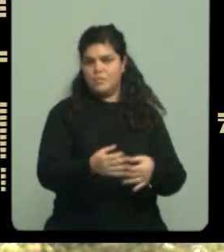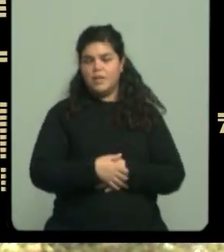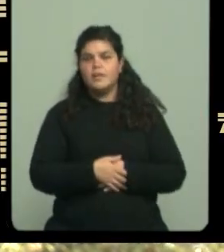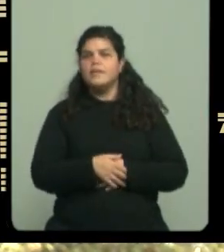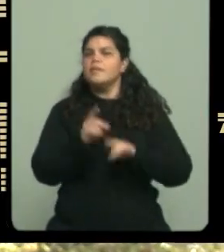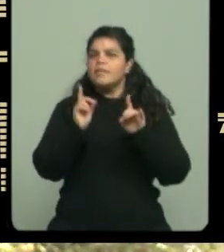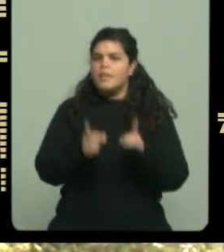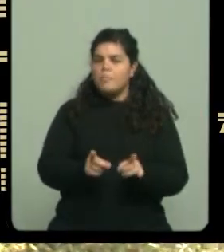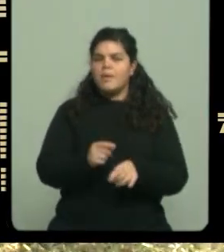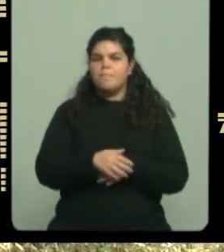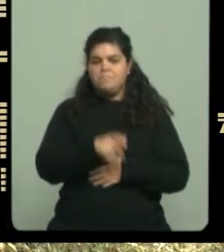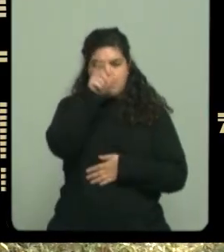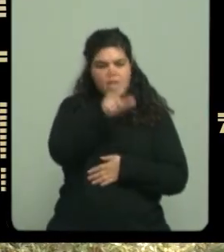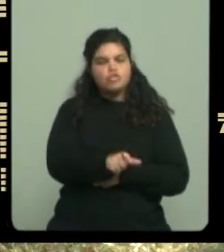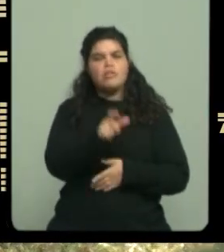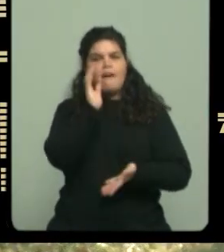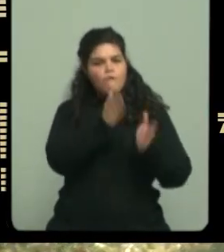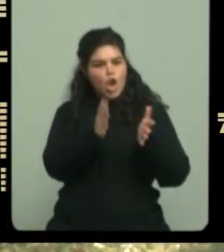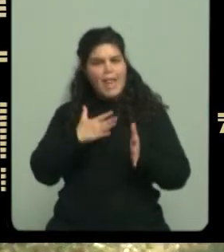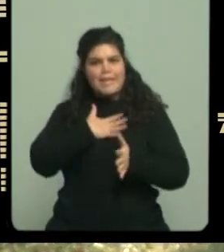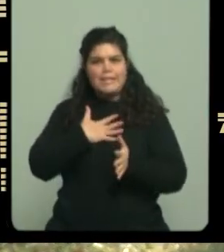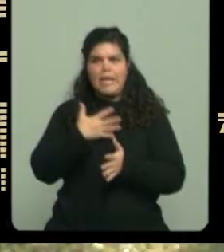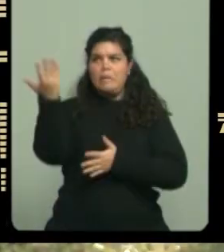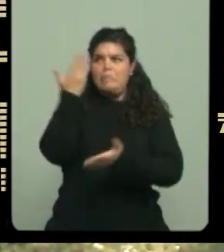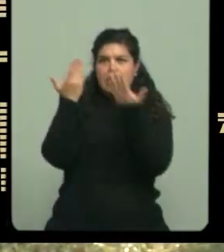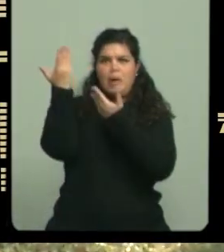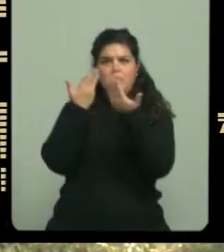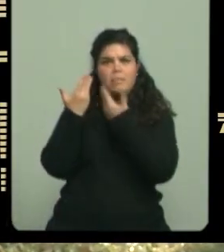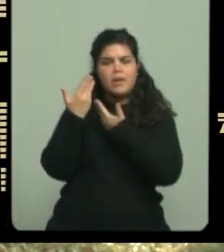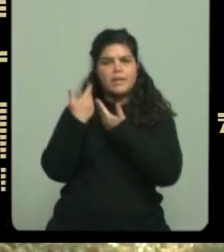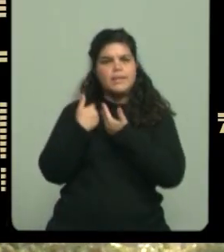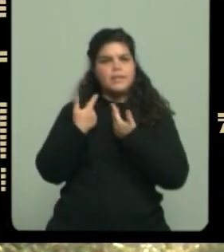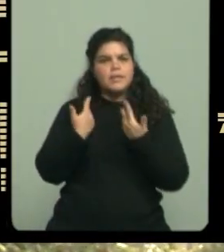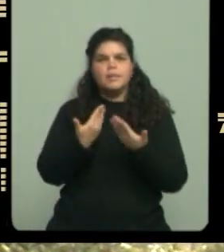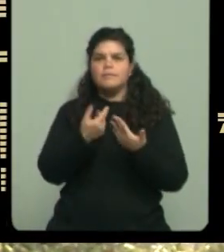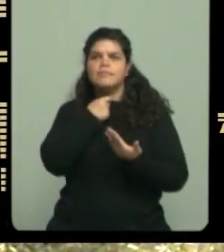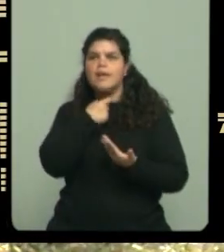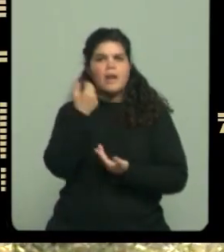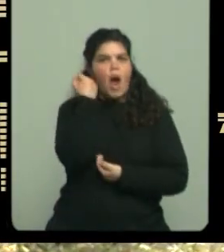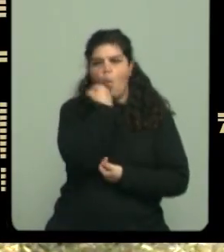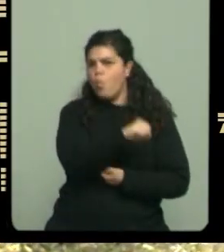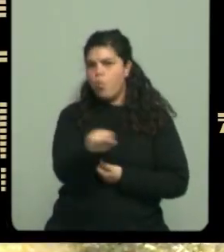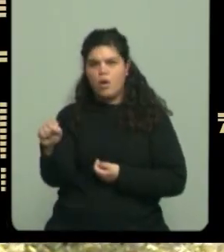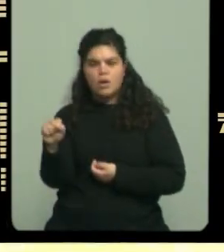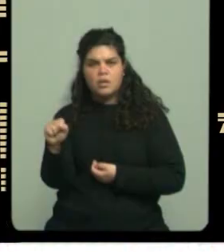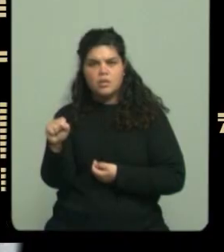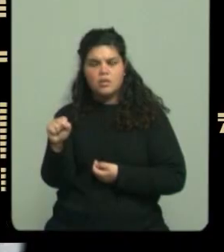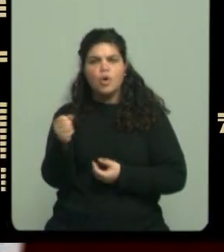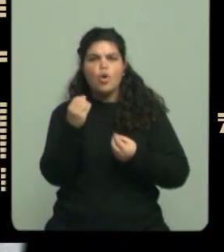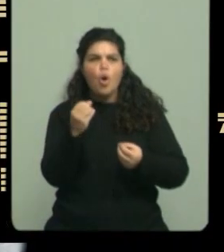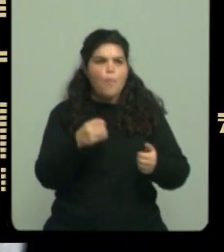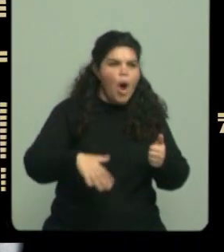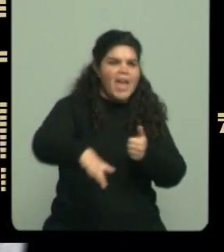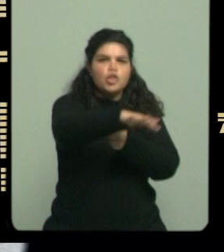está viviendo esta violencia o padeciéndola, deje de ir a trabajar. ¿Cómo debe actuar el entorno?